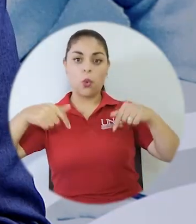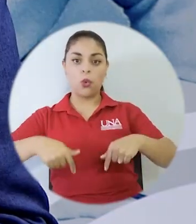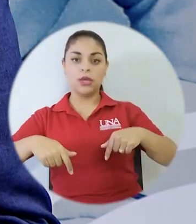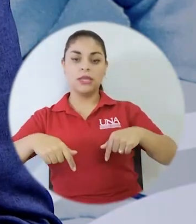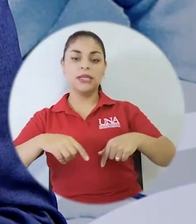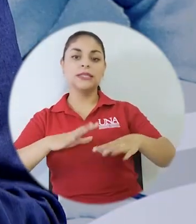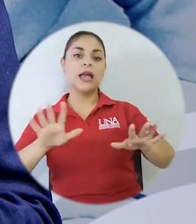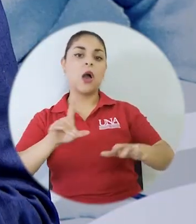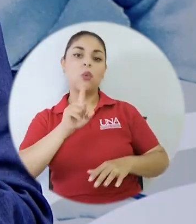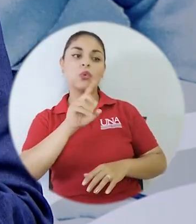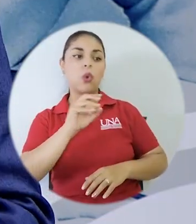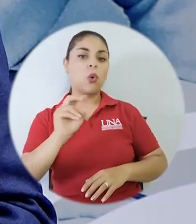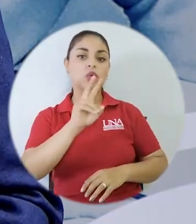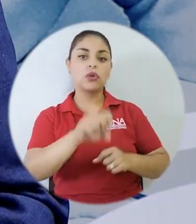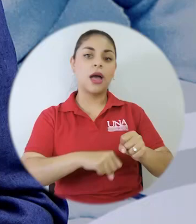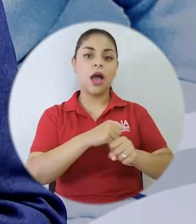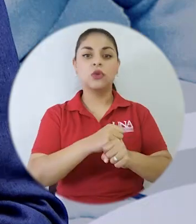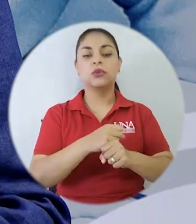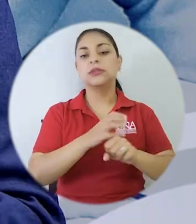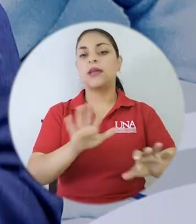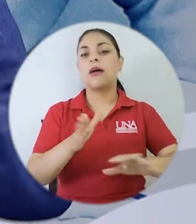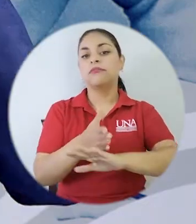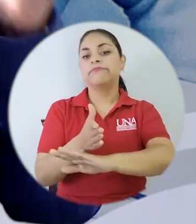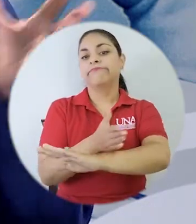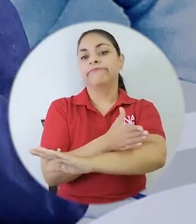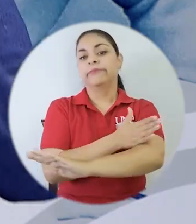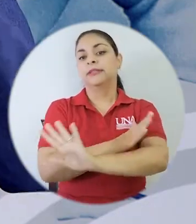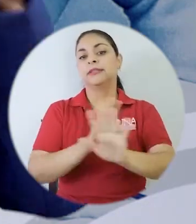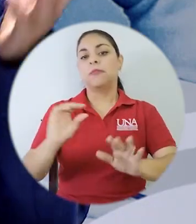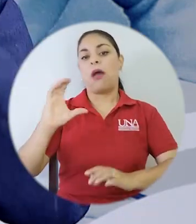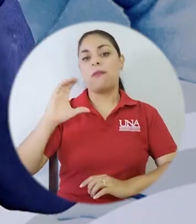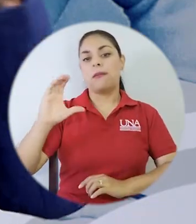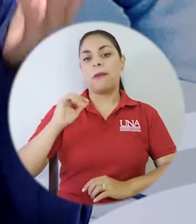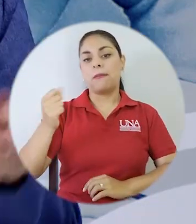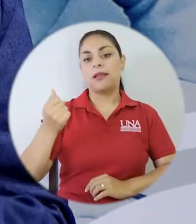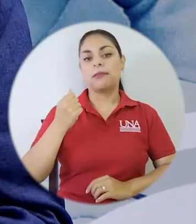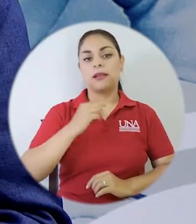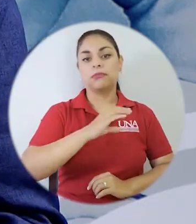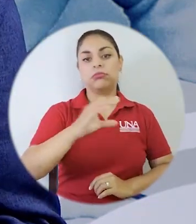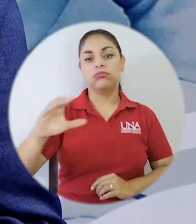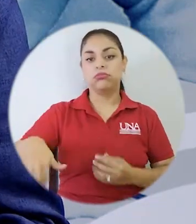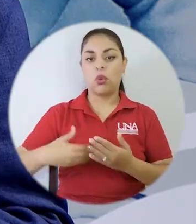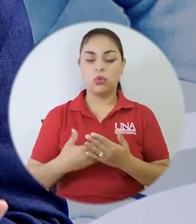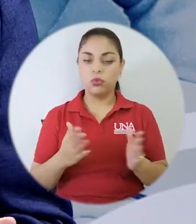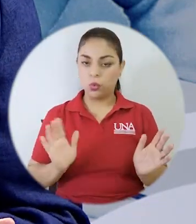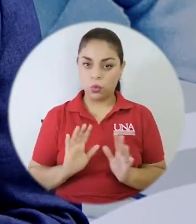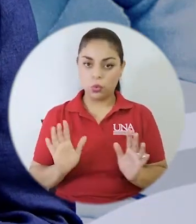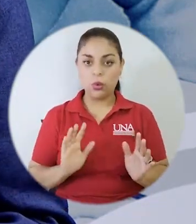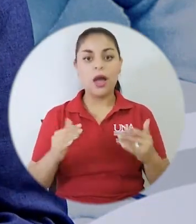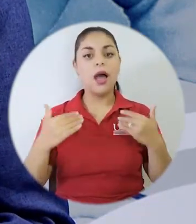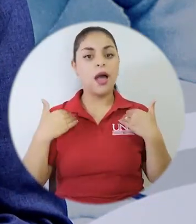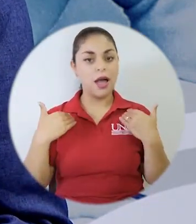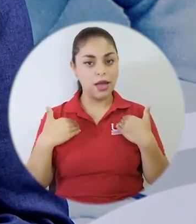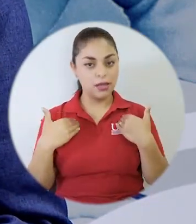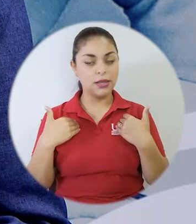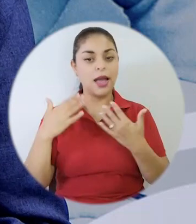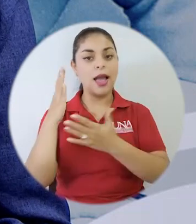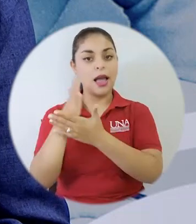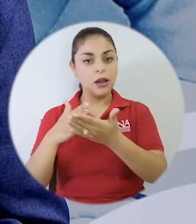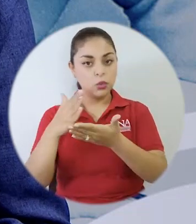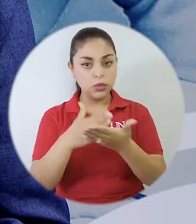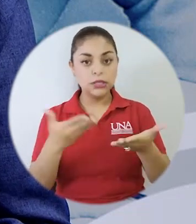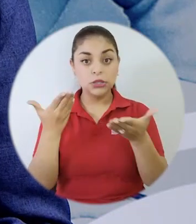una decisión hoy y en 1 o 2 años esto va a andar el montón de plata para todos. No, ¿verdad? También hay